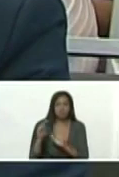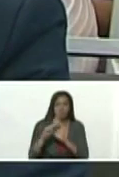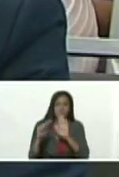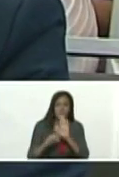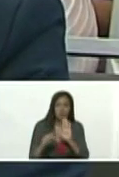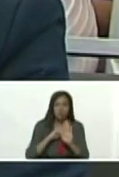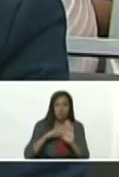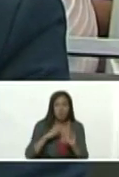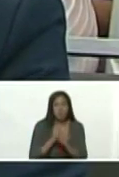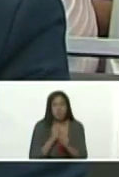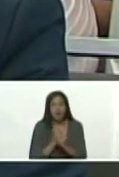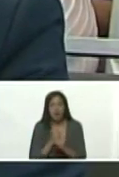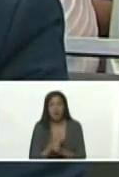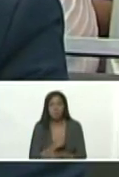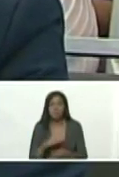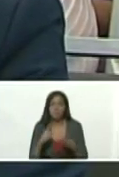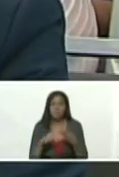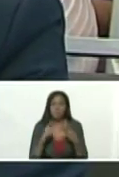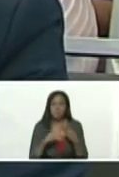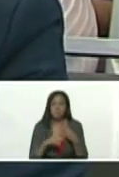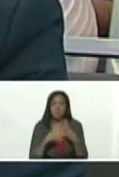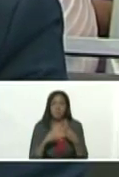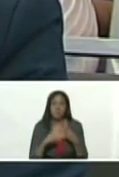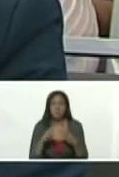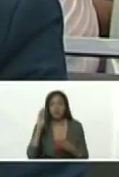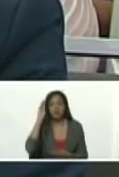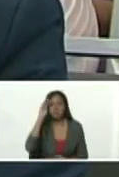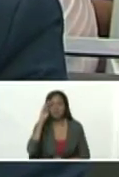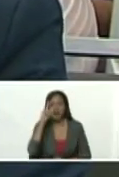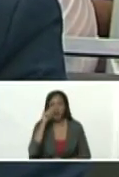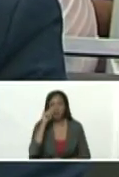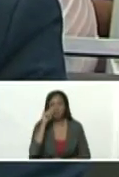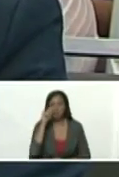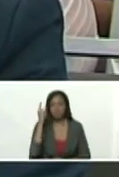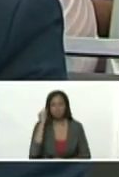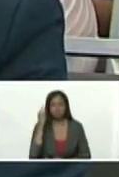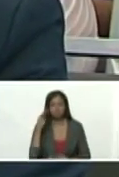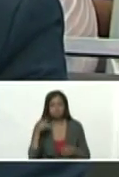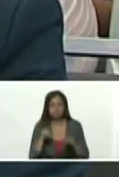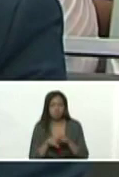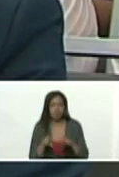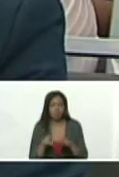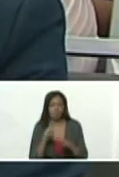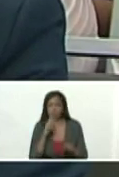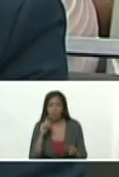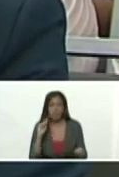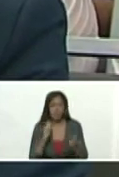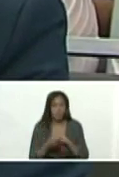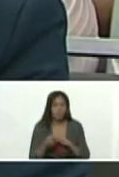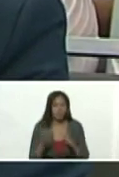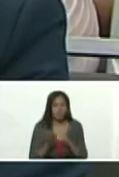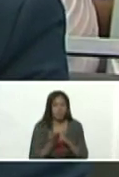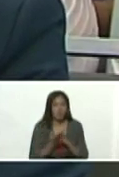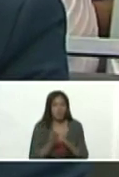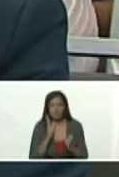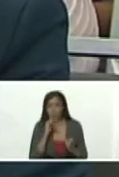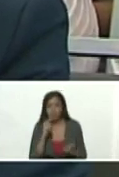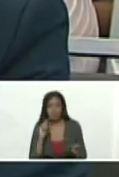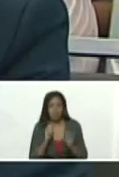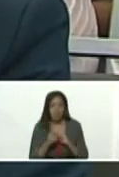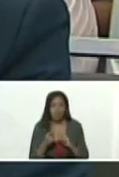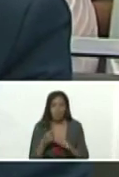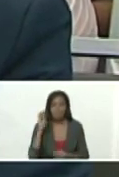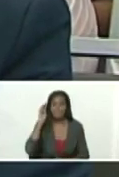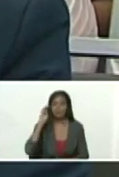trabajando curricularmente. El tercer componente es el maestro. No hay cambios en la escuela si no cambia el maestro. Por